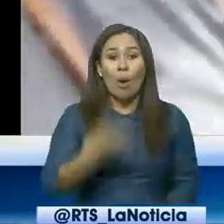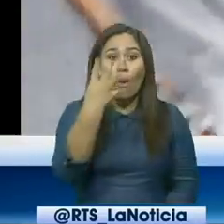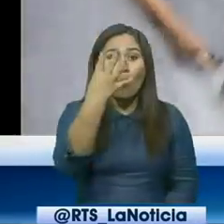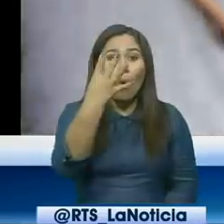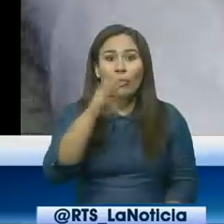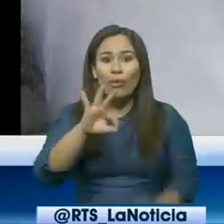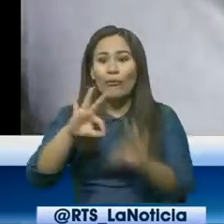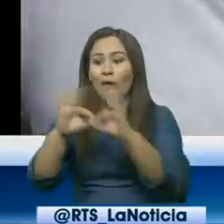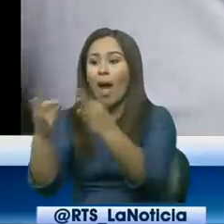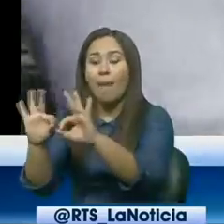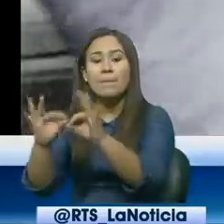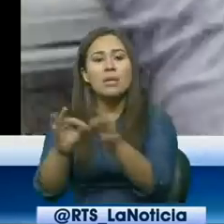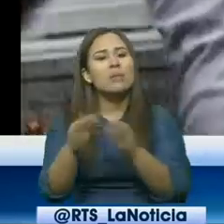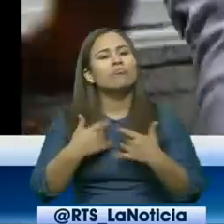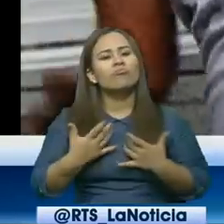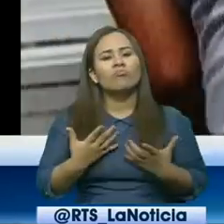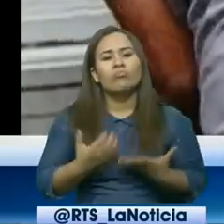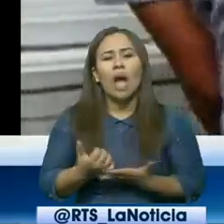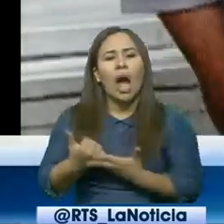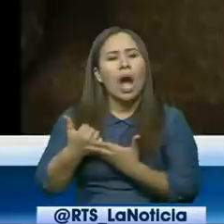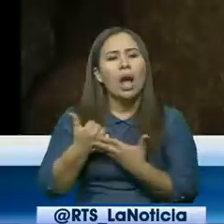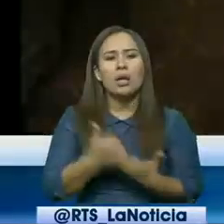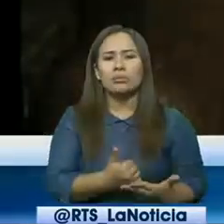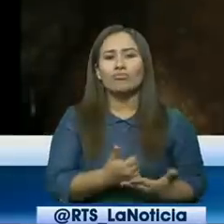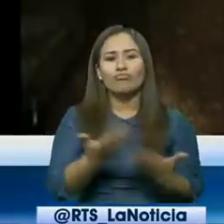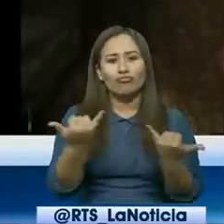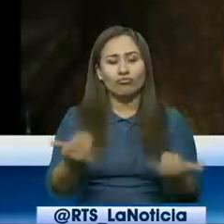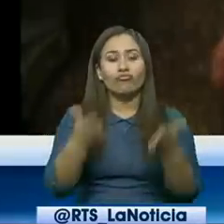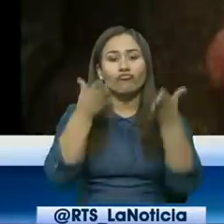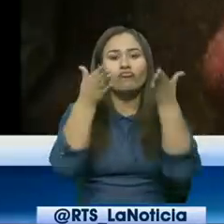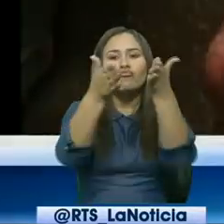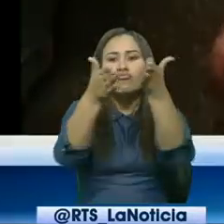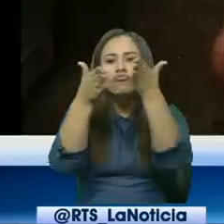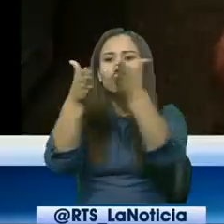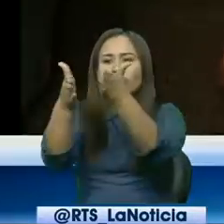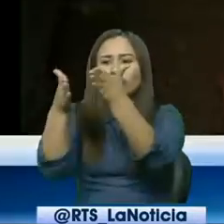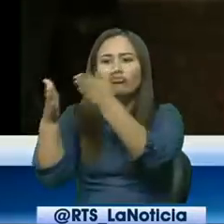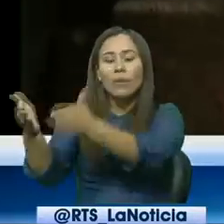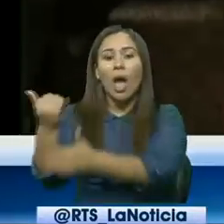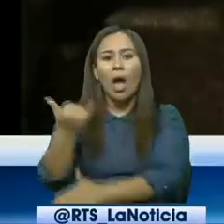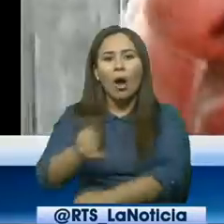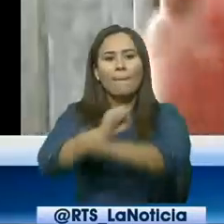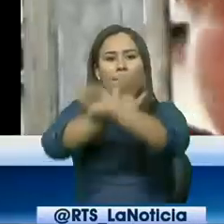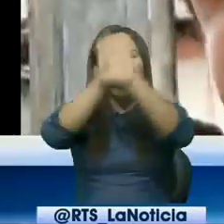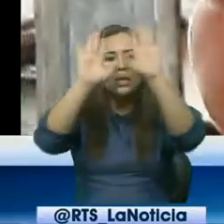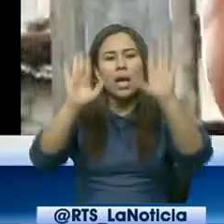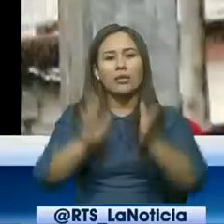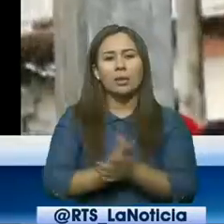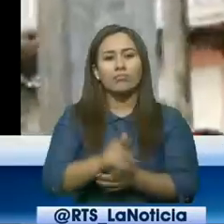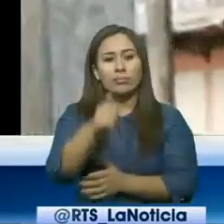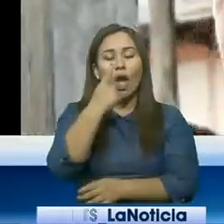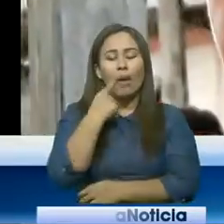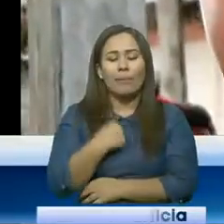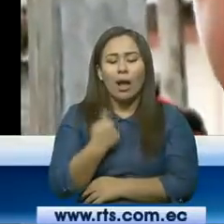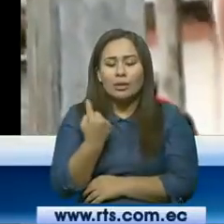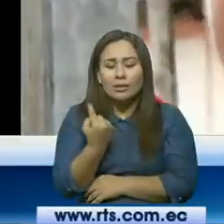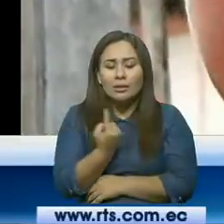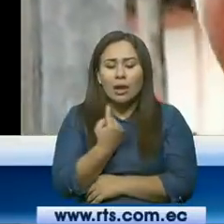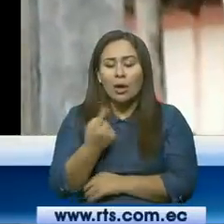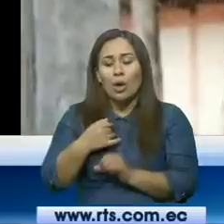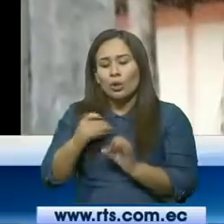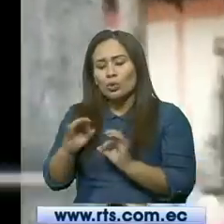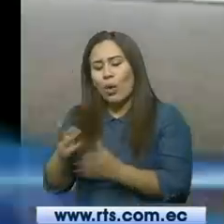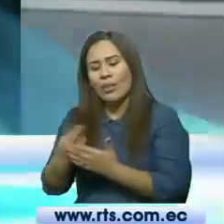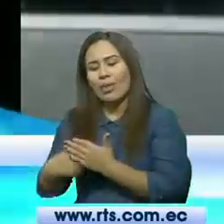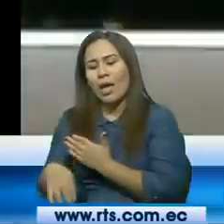fallecidas en este fatal accidente fueron enterrados la mañana de este miércoles en su soledad y encuentra una suerte